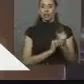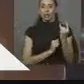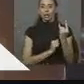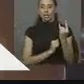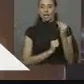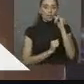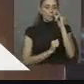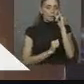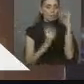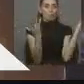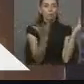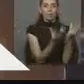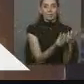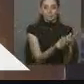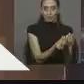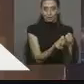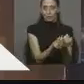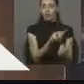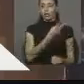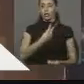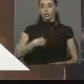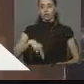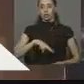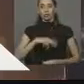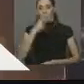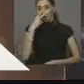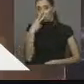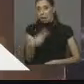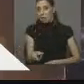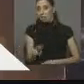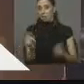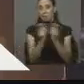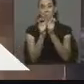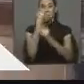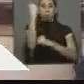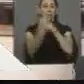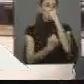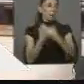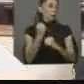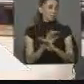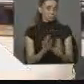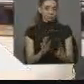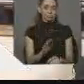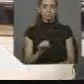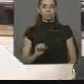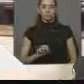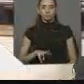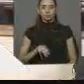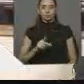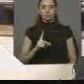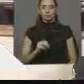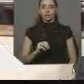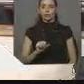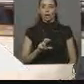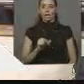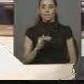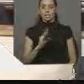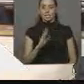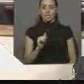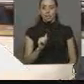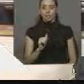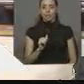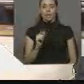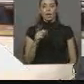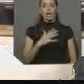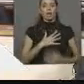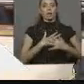que eran menos. Bueno, nosotros no teníamos nada que ver en la trifulca, pero Armando Arancibia, por su sentido